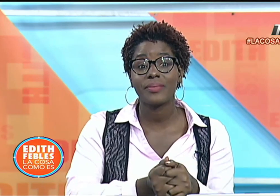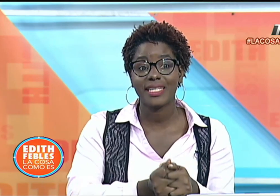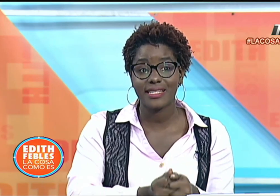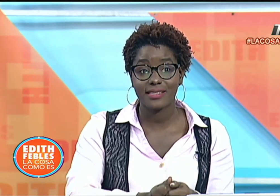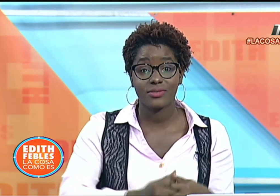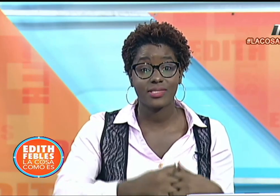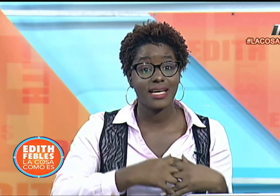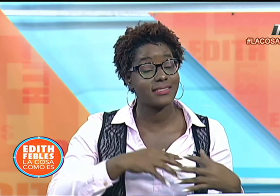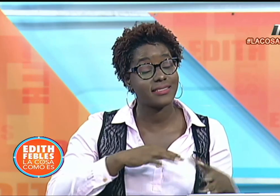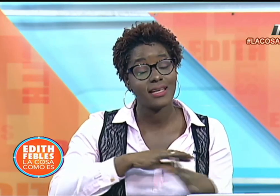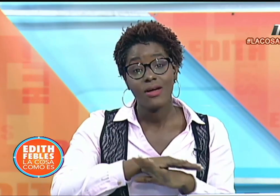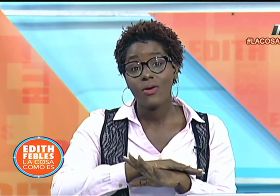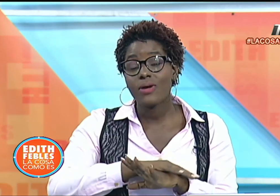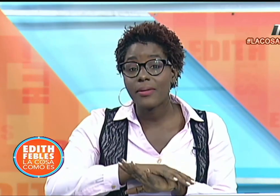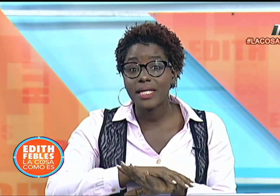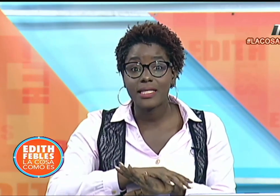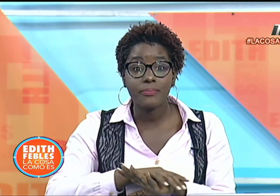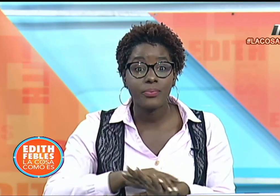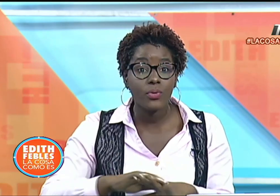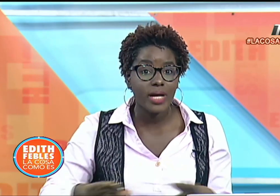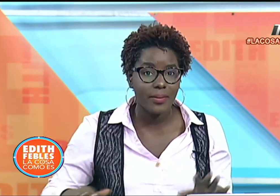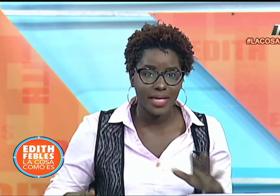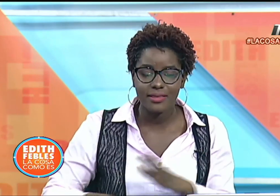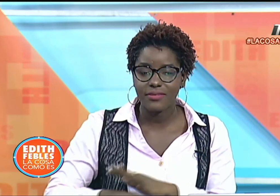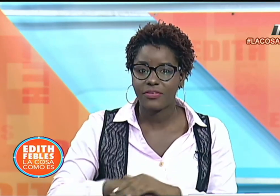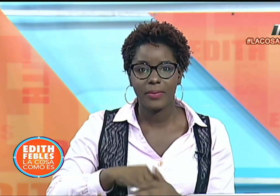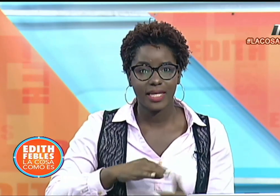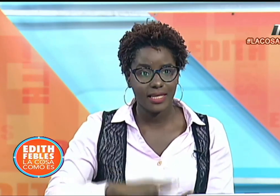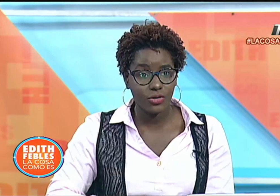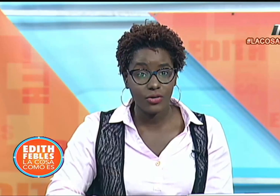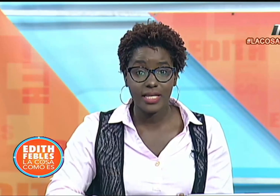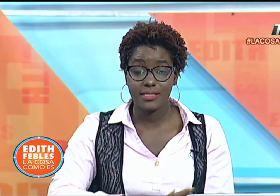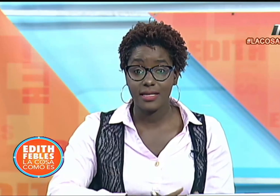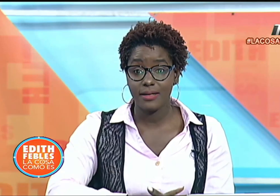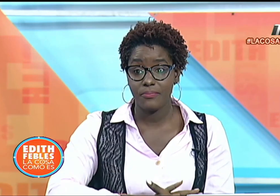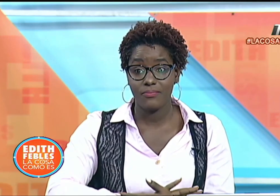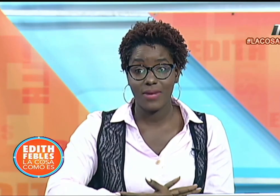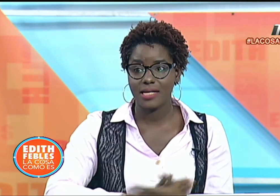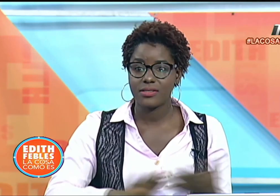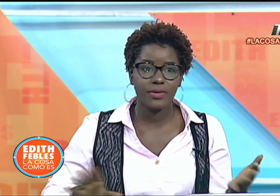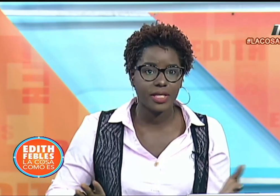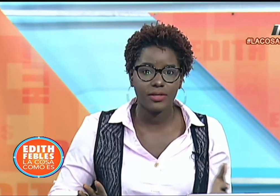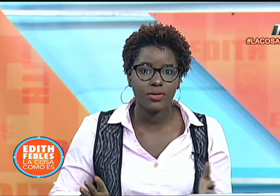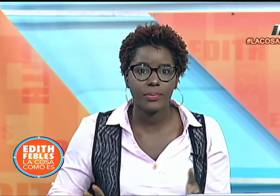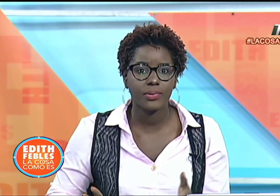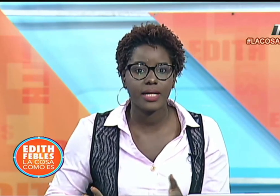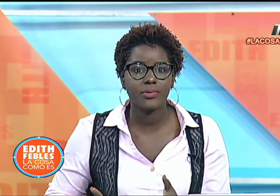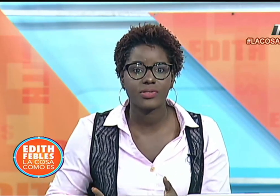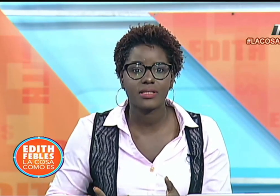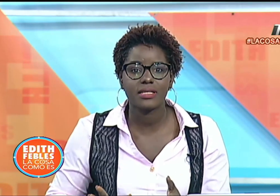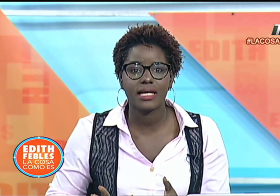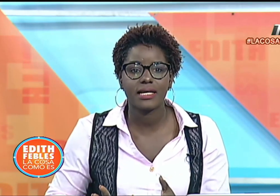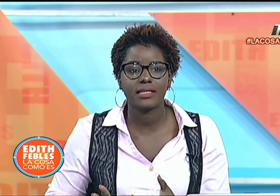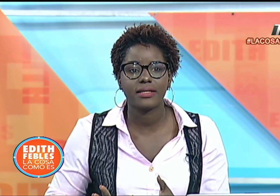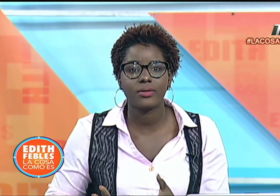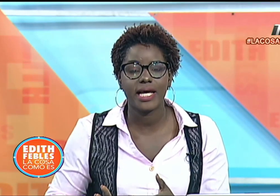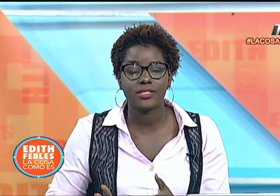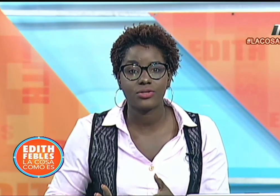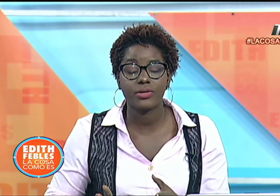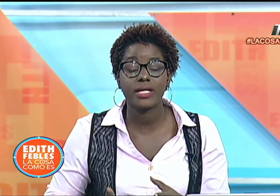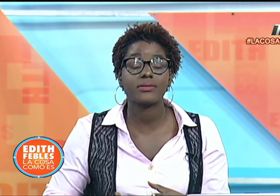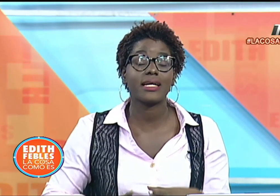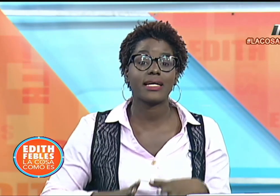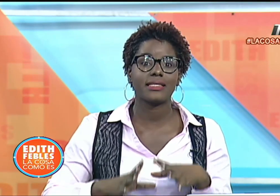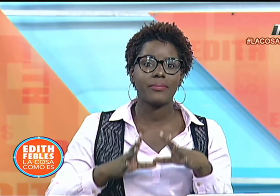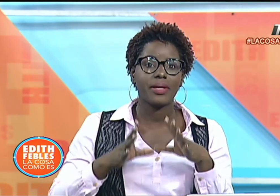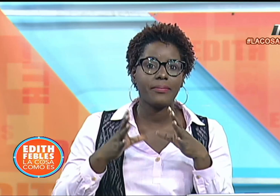14 ministras. O sea, ese es un gabinete puramente femenino, es el más femenino que podríamos decir que haya tenido la